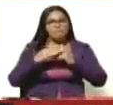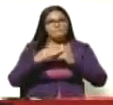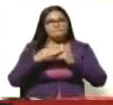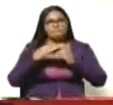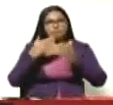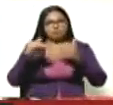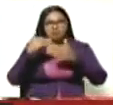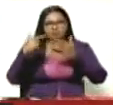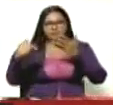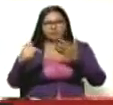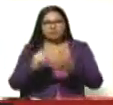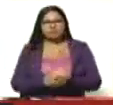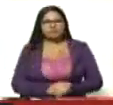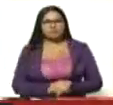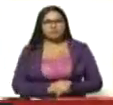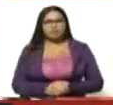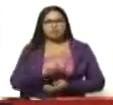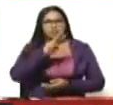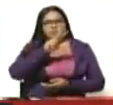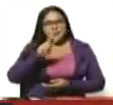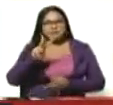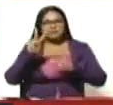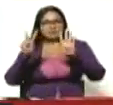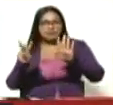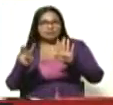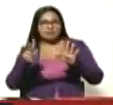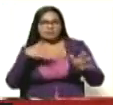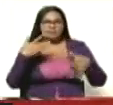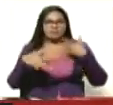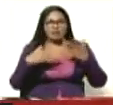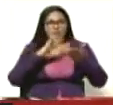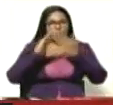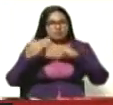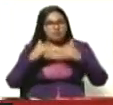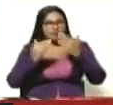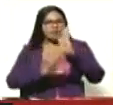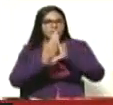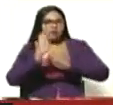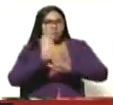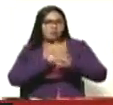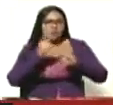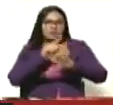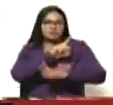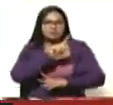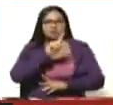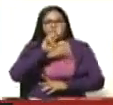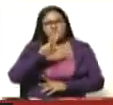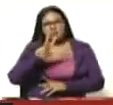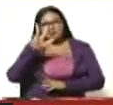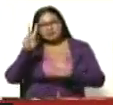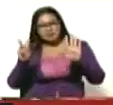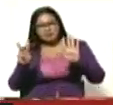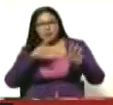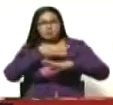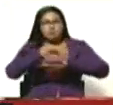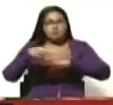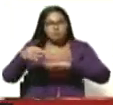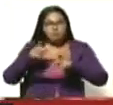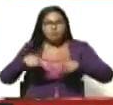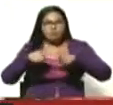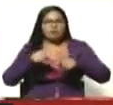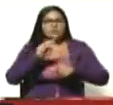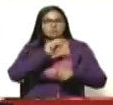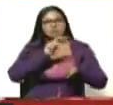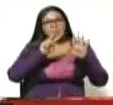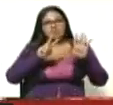comunidades, 227 actividades poéticas comunitarias a desarrollarse en 137 municipios y